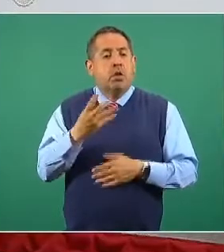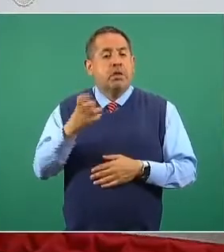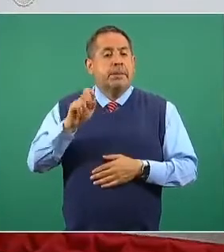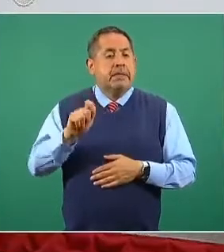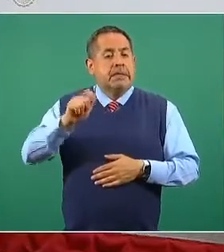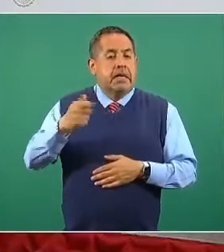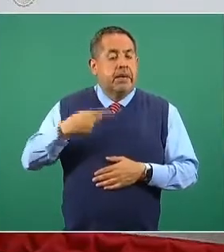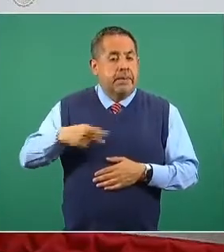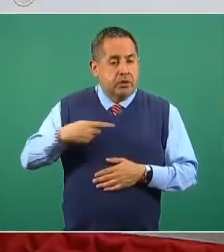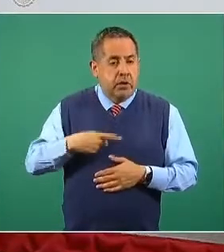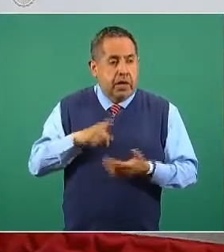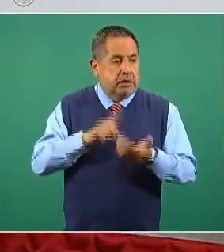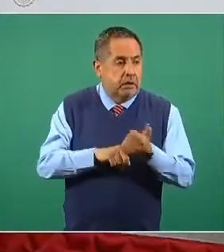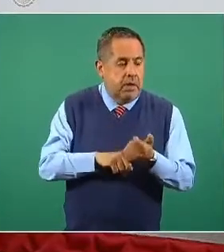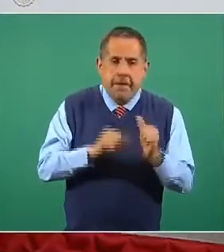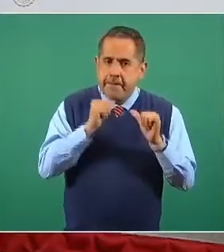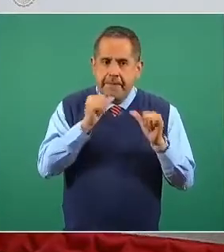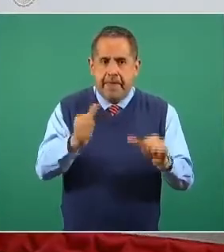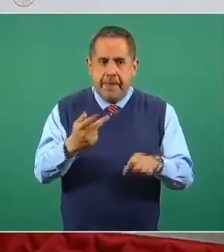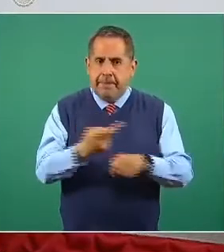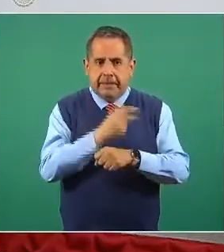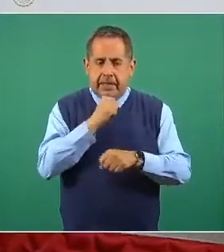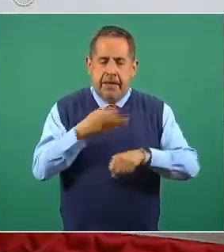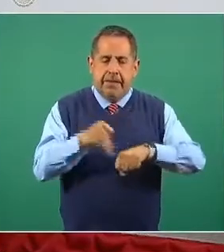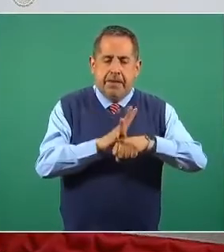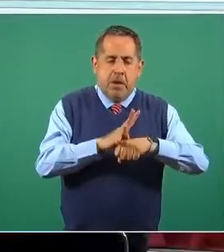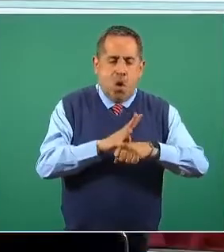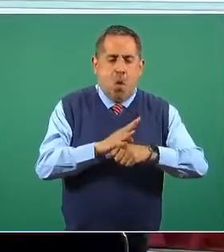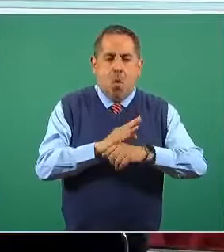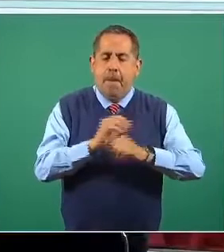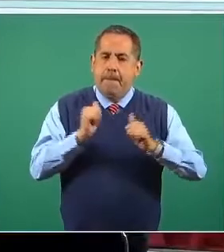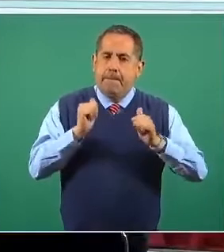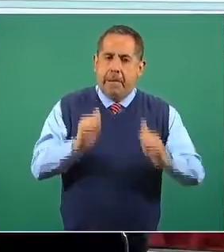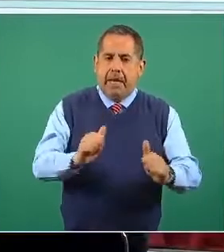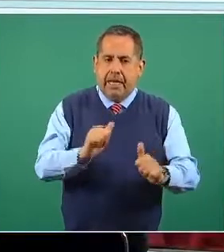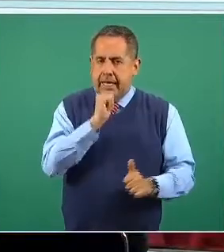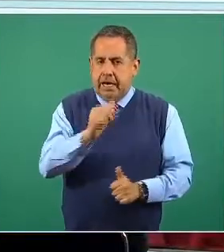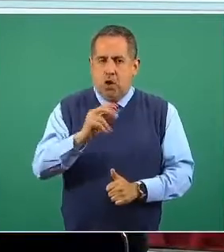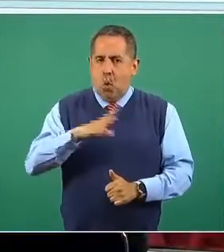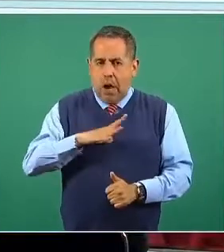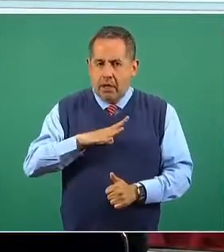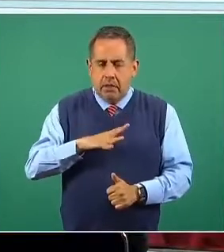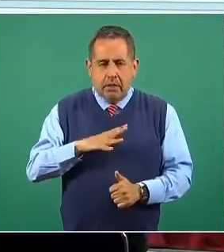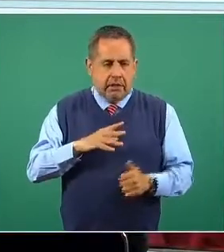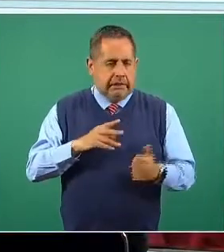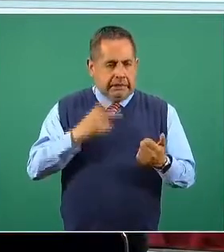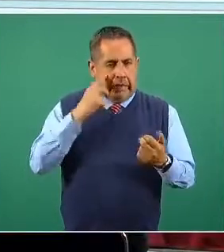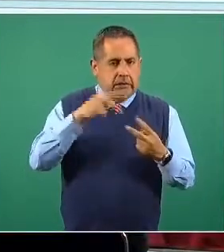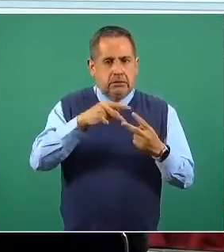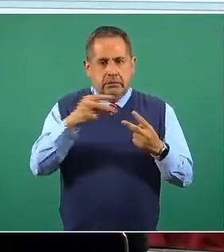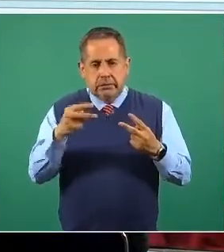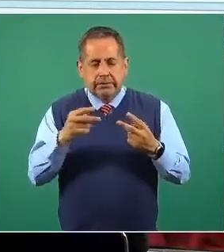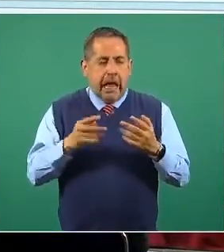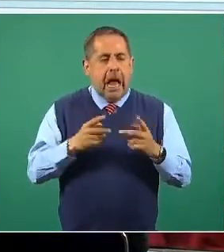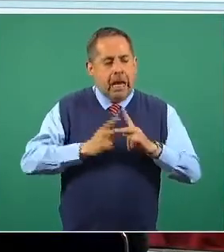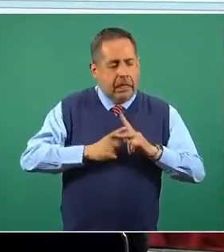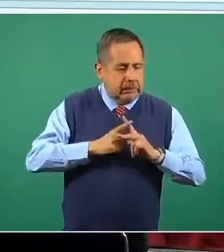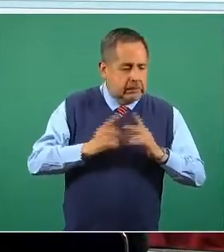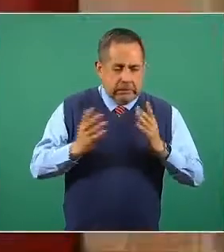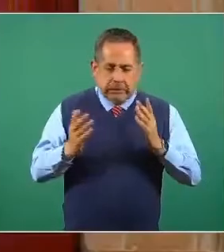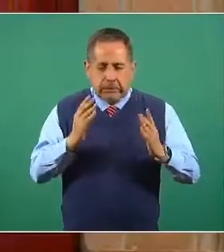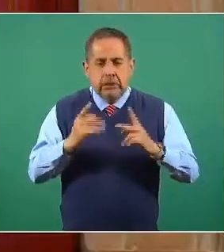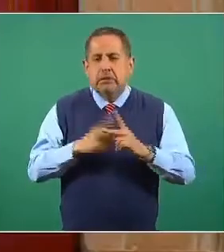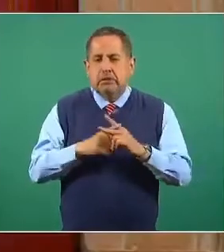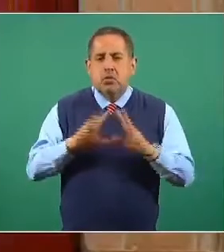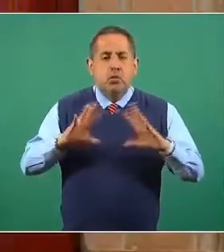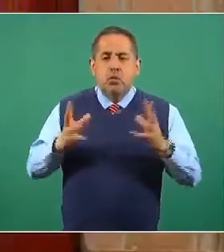2.192.426 personas que han dado negativo a la prueba. Precisamente al poder tener estos dos datos es que podemos obtener en su momento